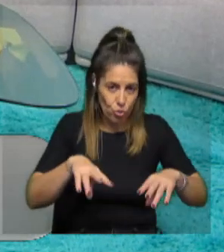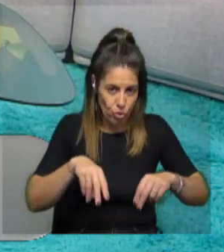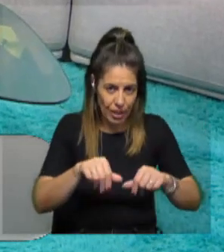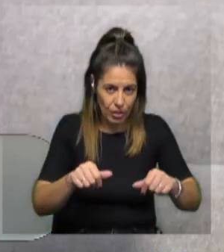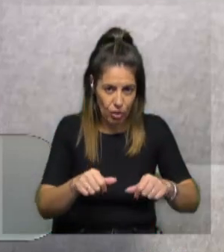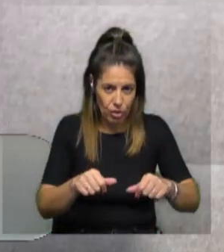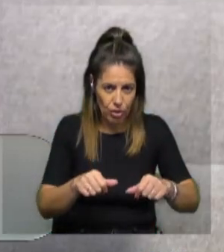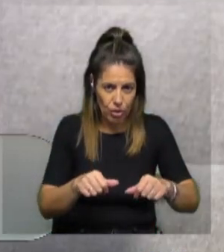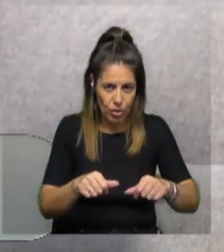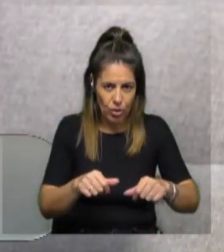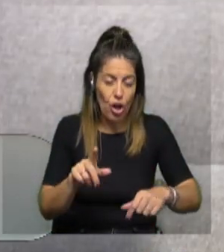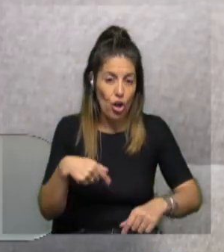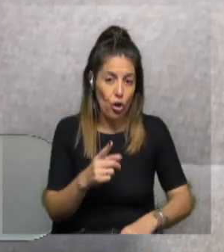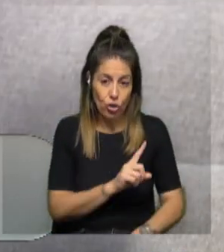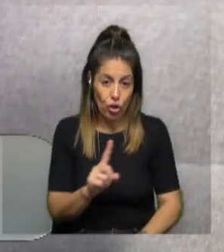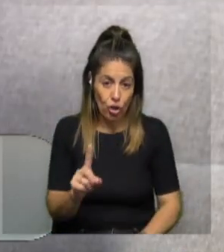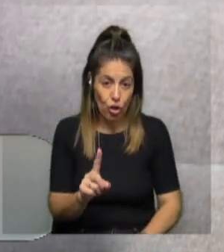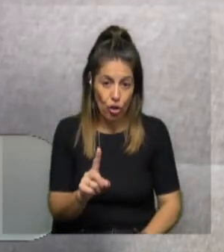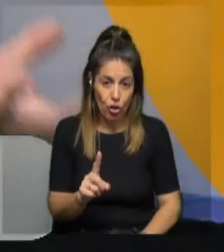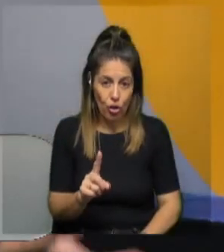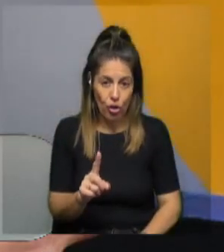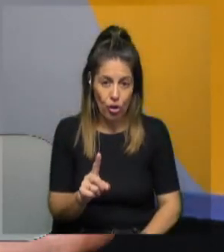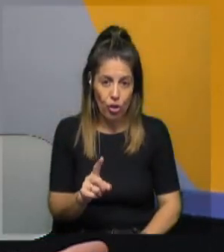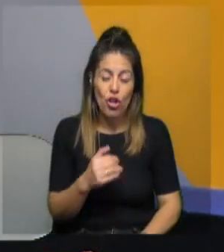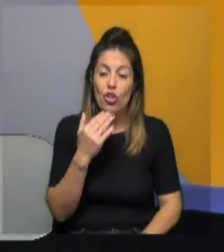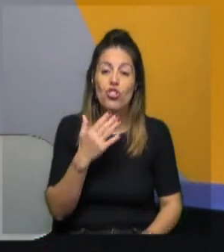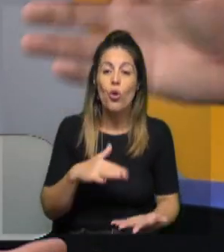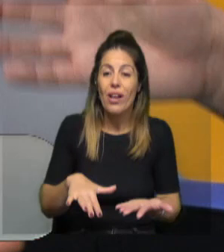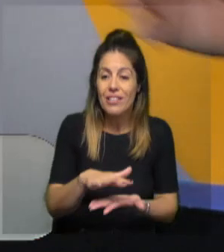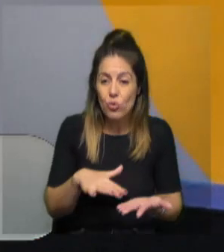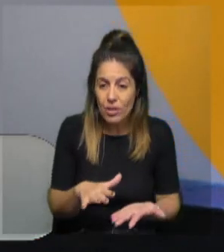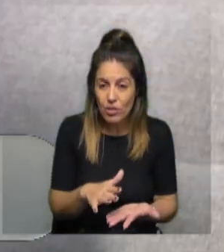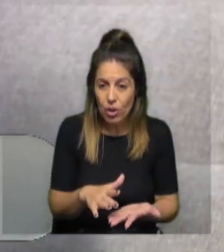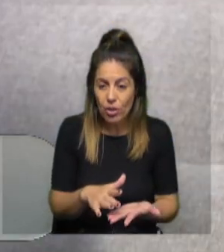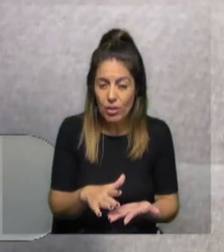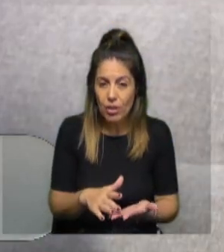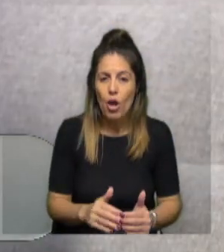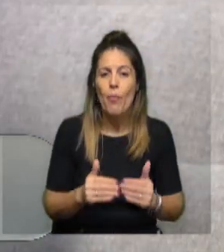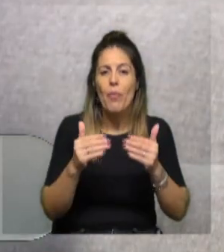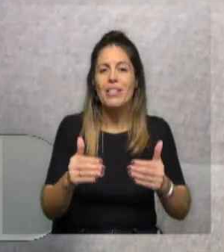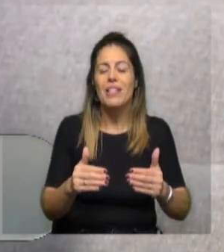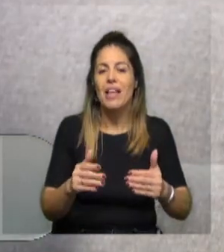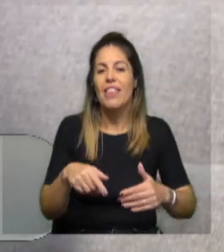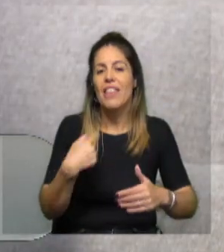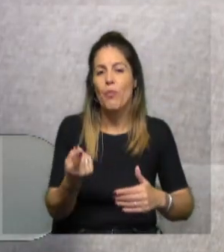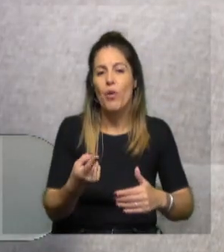que vos decís, claramente que no. Claro, si pero yo en realidad... No sé cuál fue esta situación. Claro, pero más allá de después dejar de empezar a pensar, bueno, que